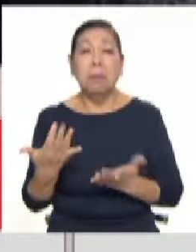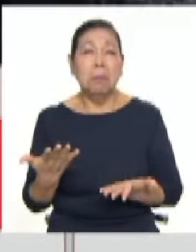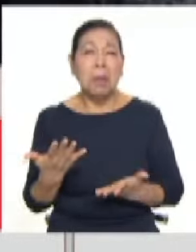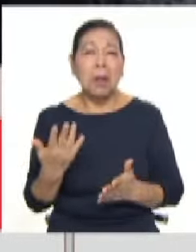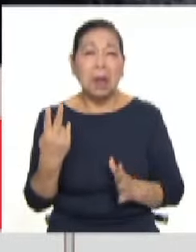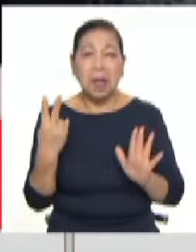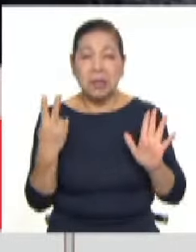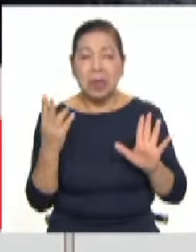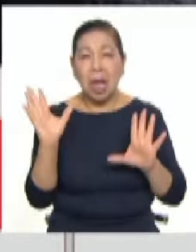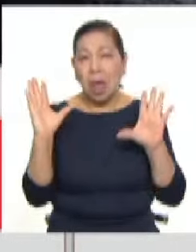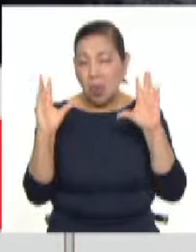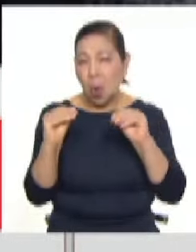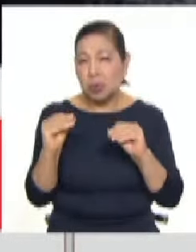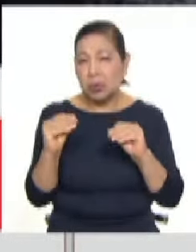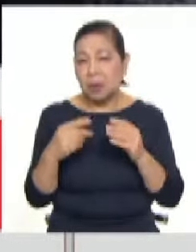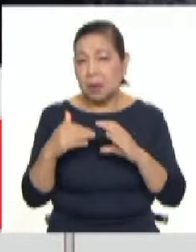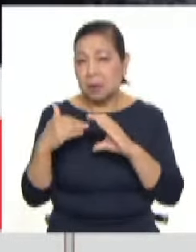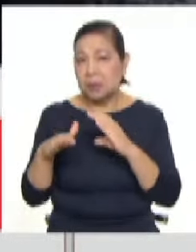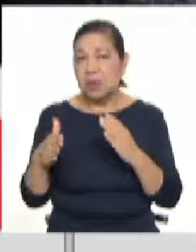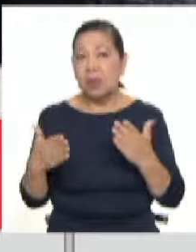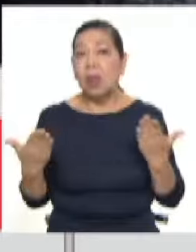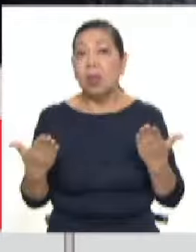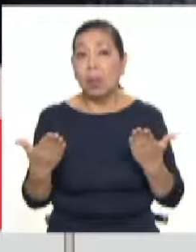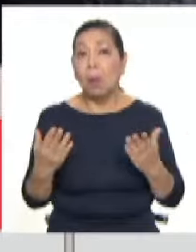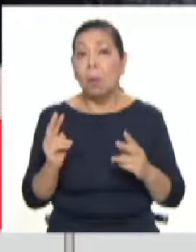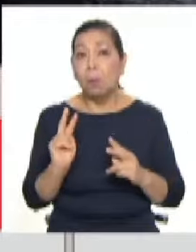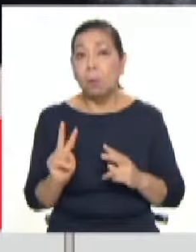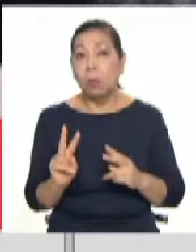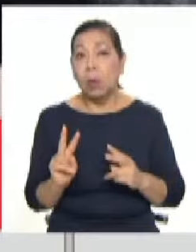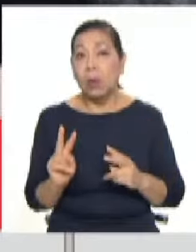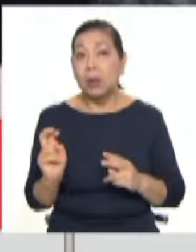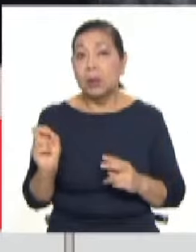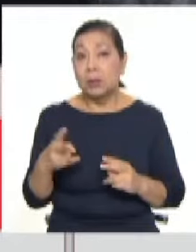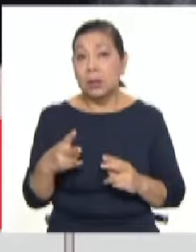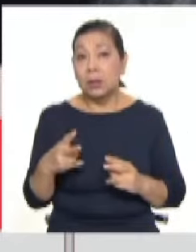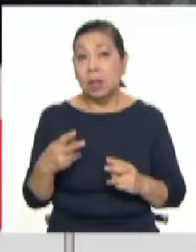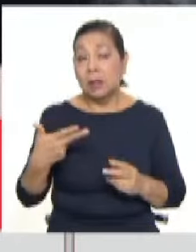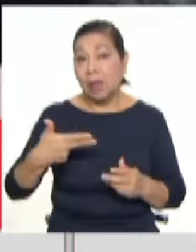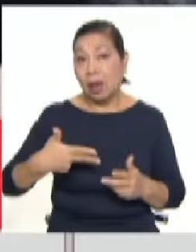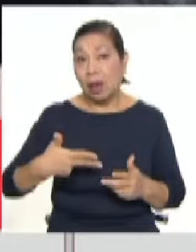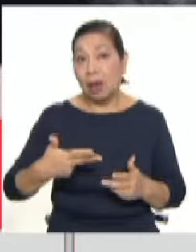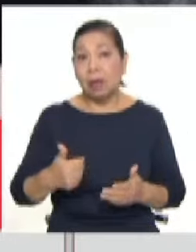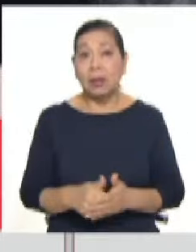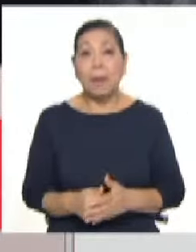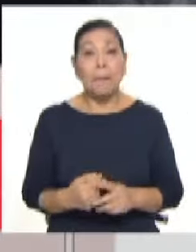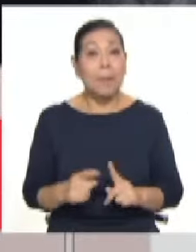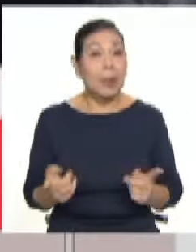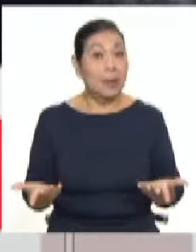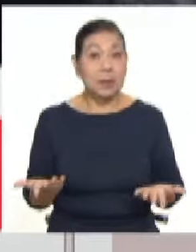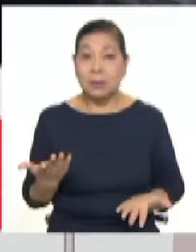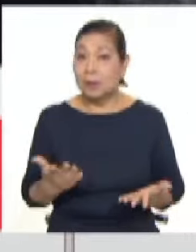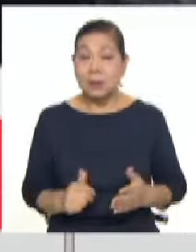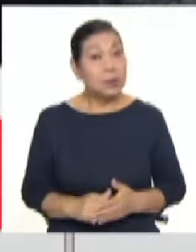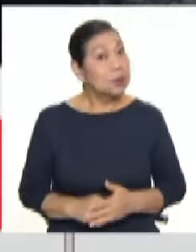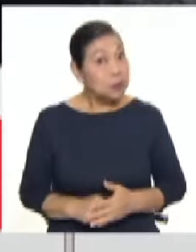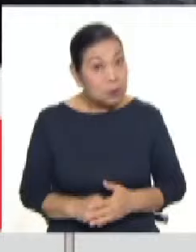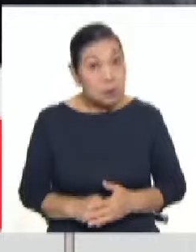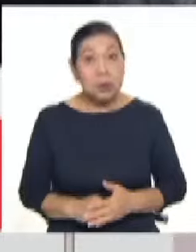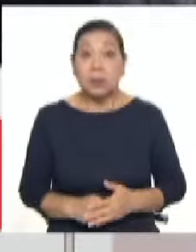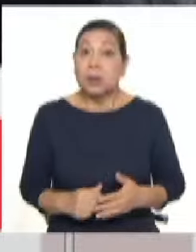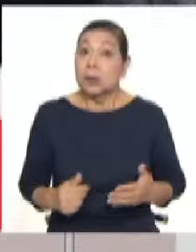alrededor de las 7 de la noche, indicándole dónde podía encontrar una segunda y tercera carta. Entonces, he ahí